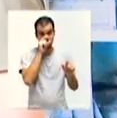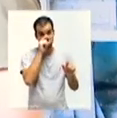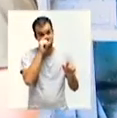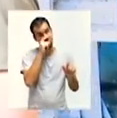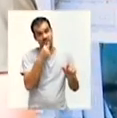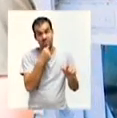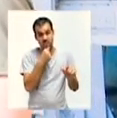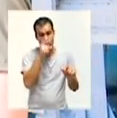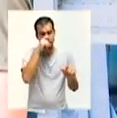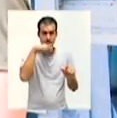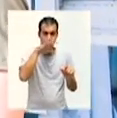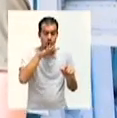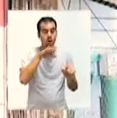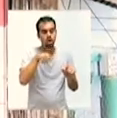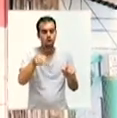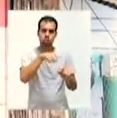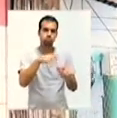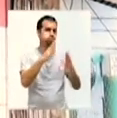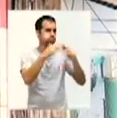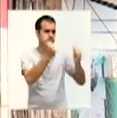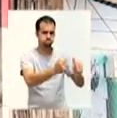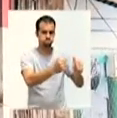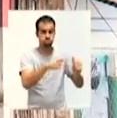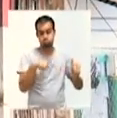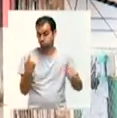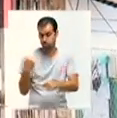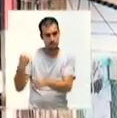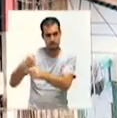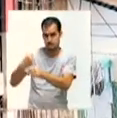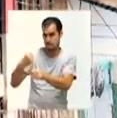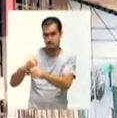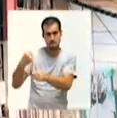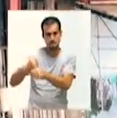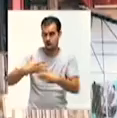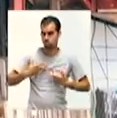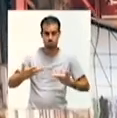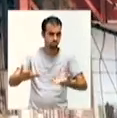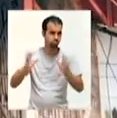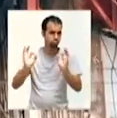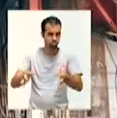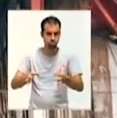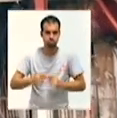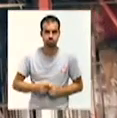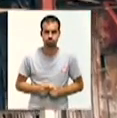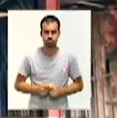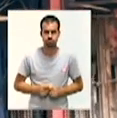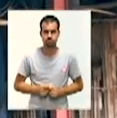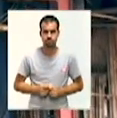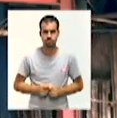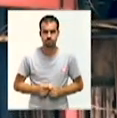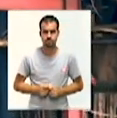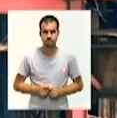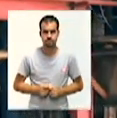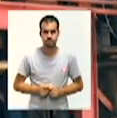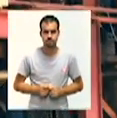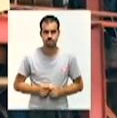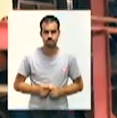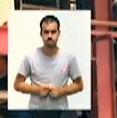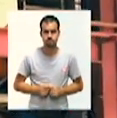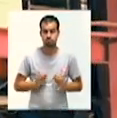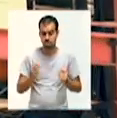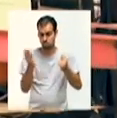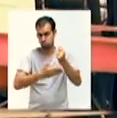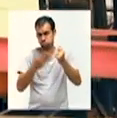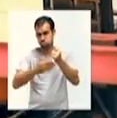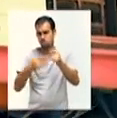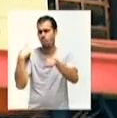que incorporarse a sus casas y nosotros tuvimos que hacer un doble esfuerzo. Y la juventud está dando el paso, dimos el paso en la zafra, después